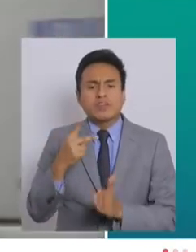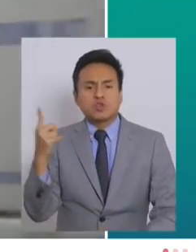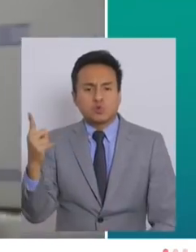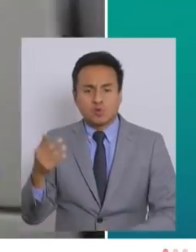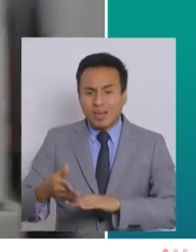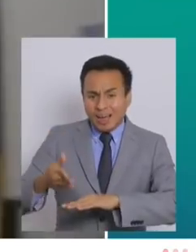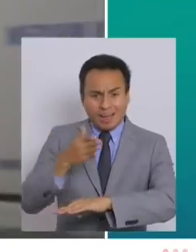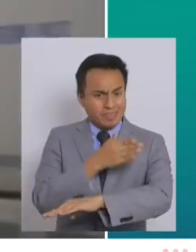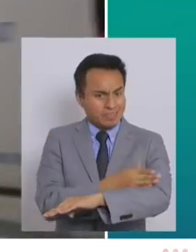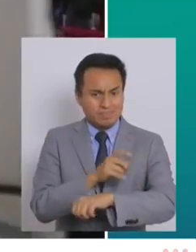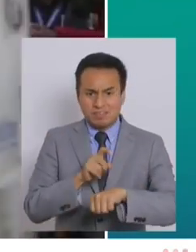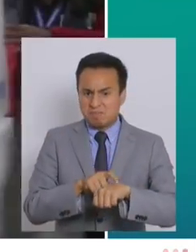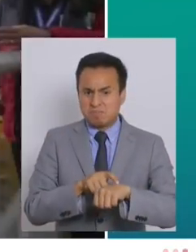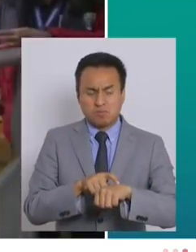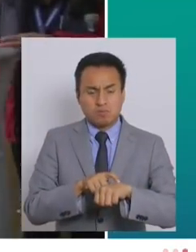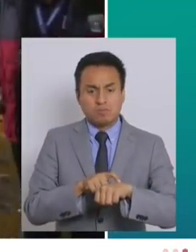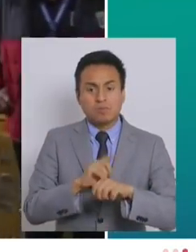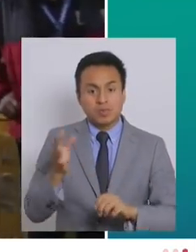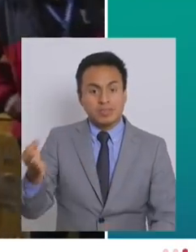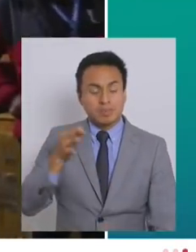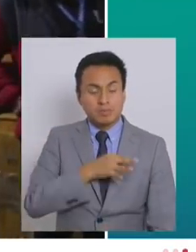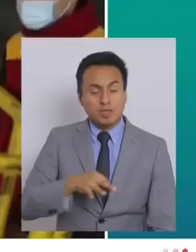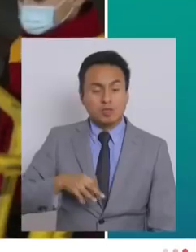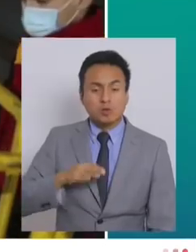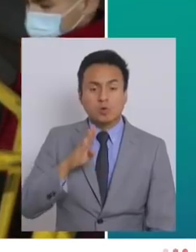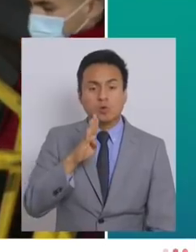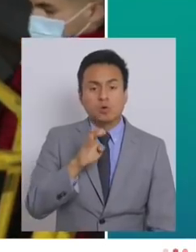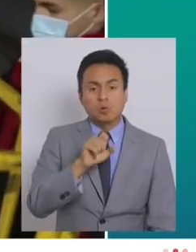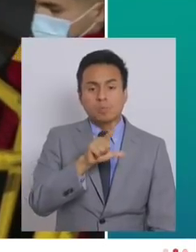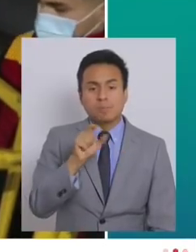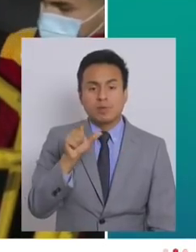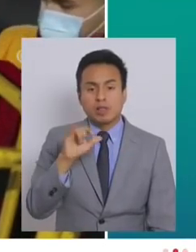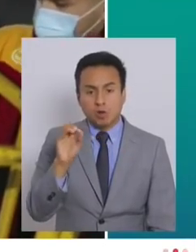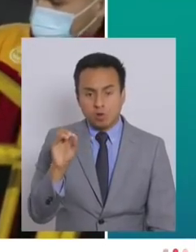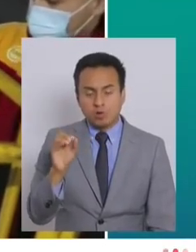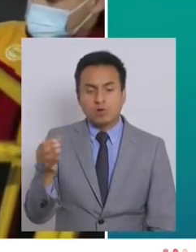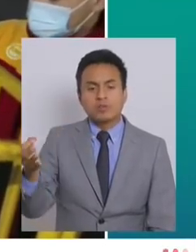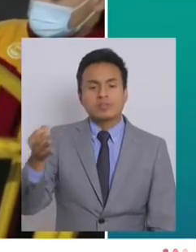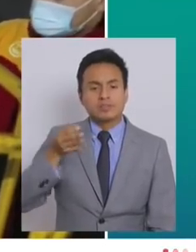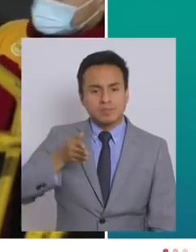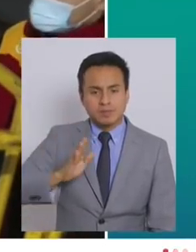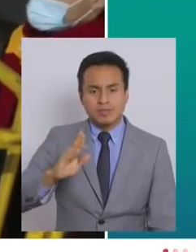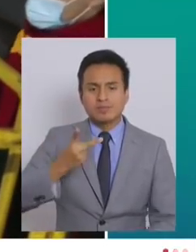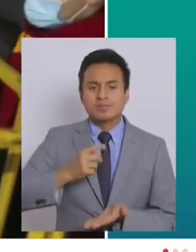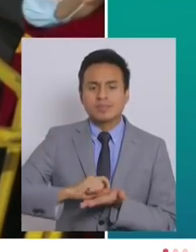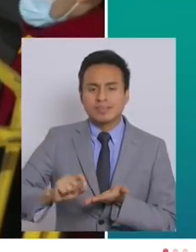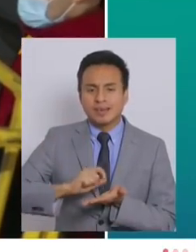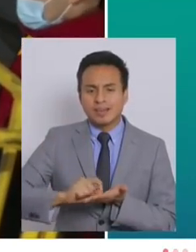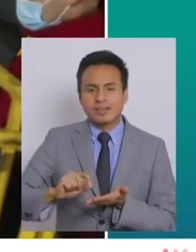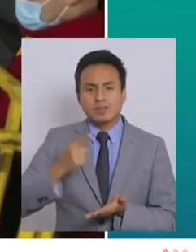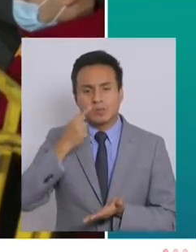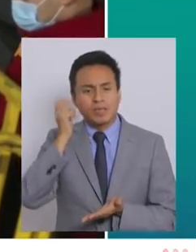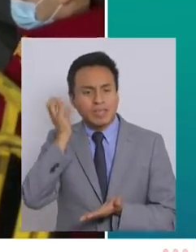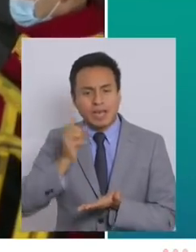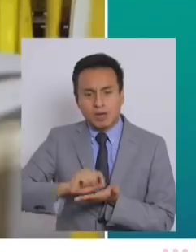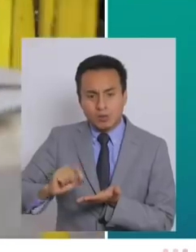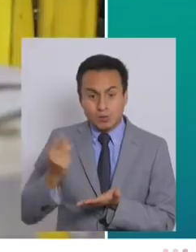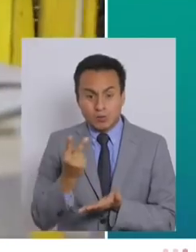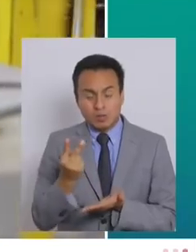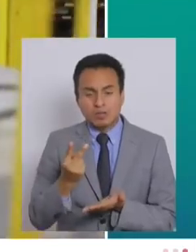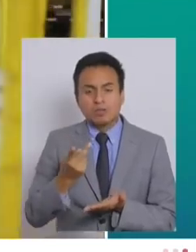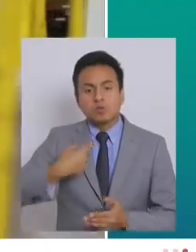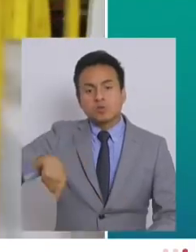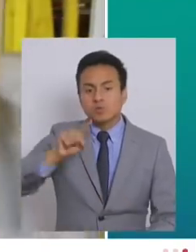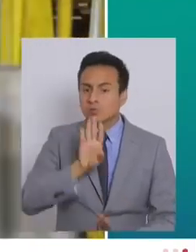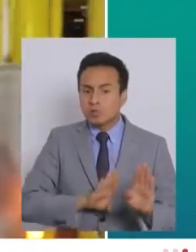de esa época como ha dicho el ministro del óleo como dice permanentemente la subsecretaria el subsecretario tenemos que